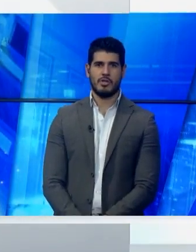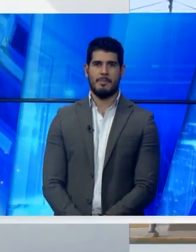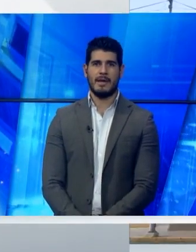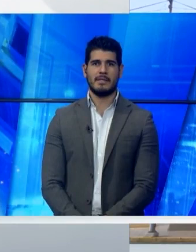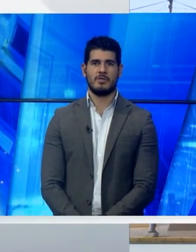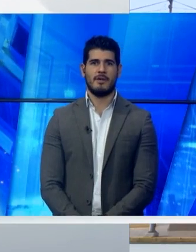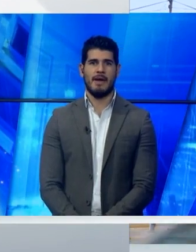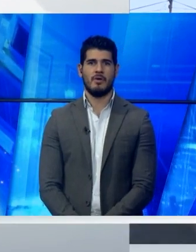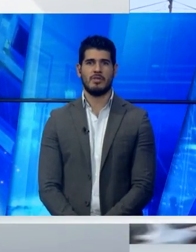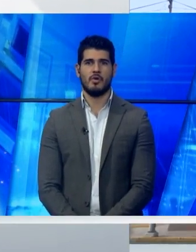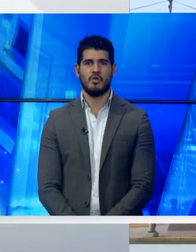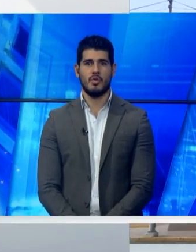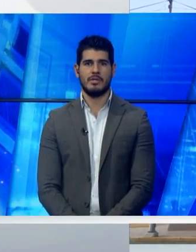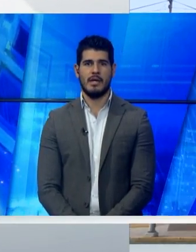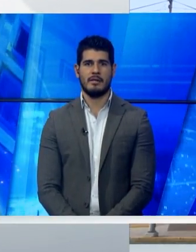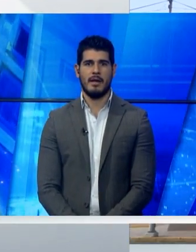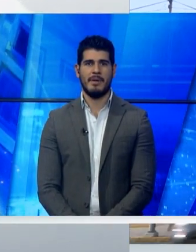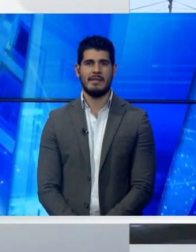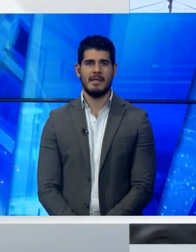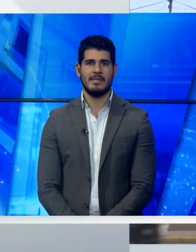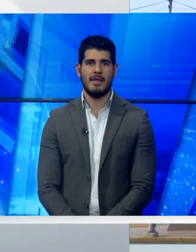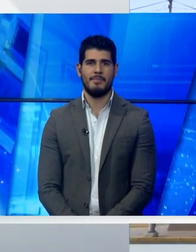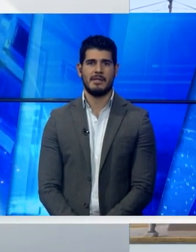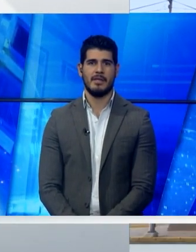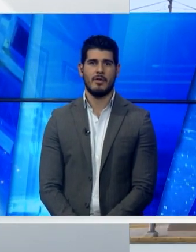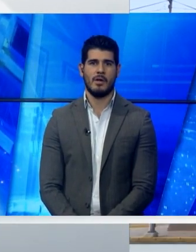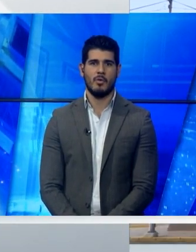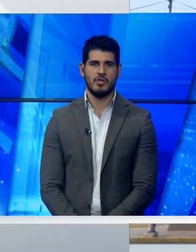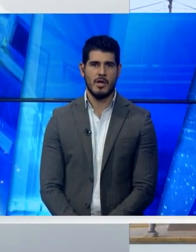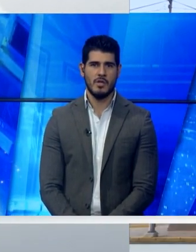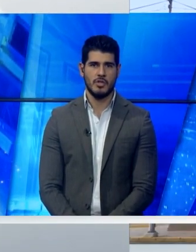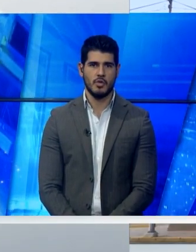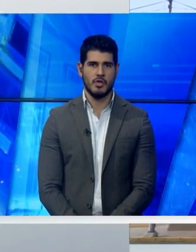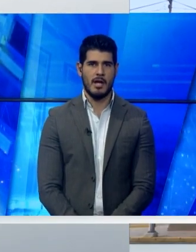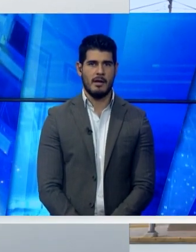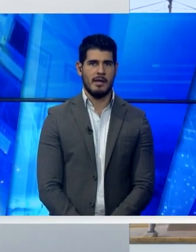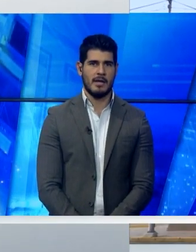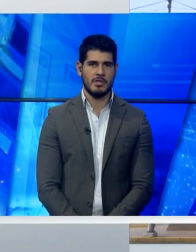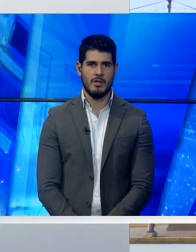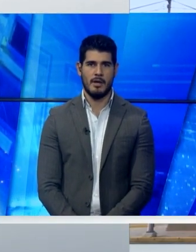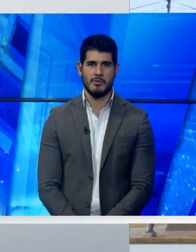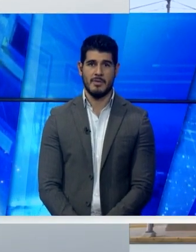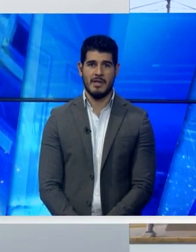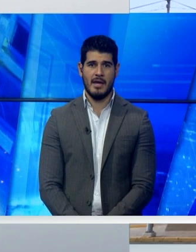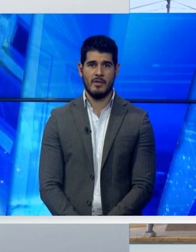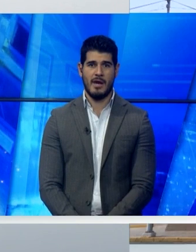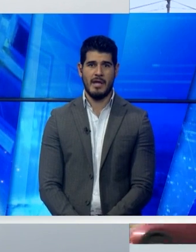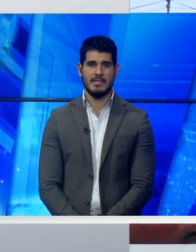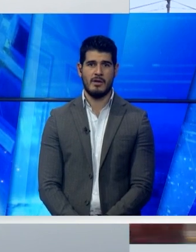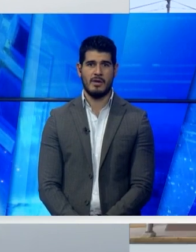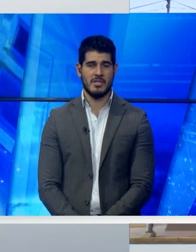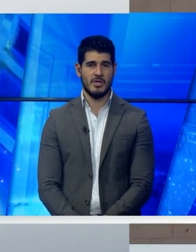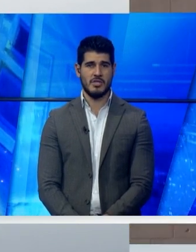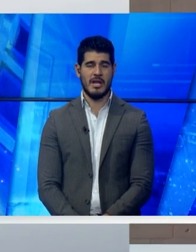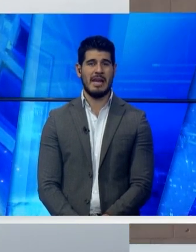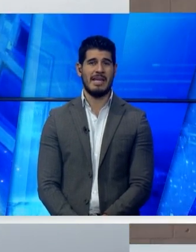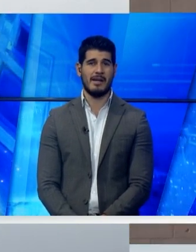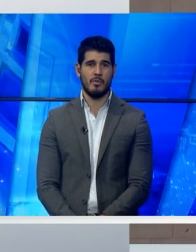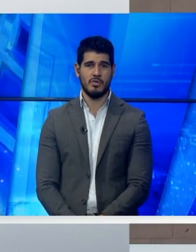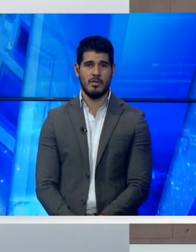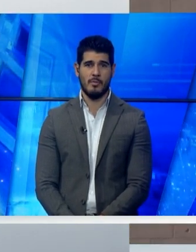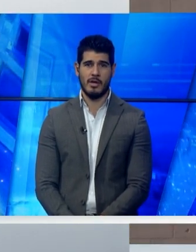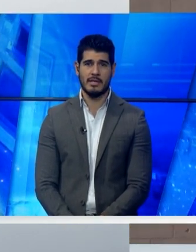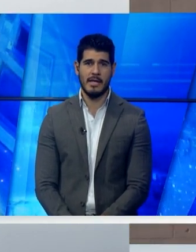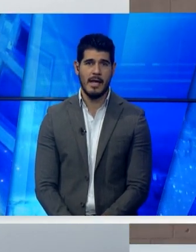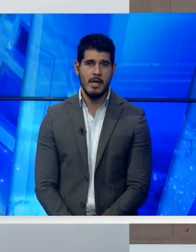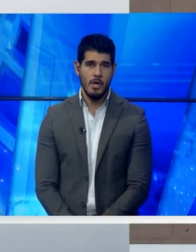Por otra parte, los trabajos de consulta entre la militancia del Partido Revolucionario Institucional en relación a la posibilidad de una alianza con Acción Nacional y